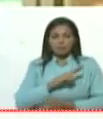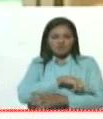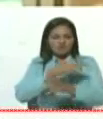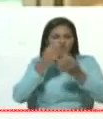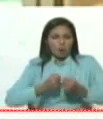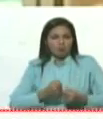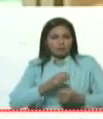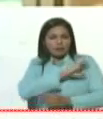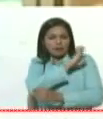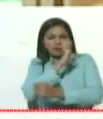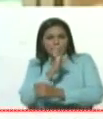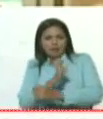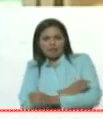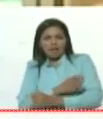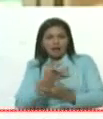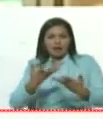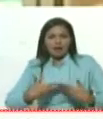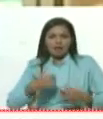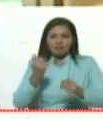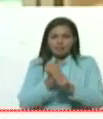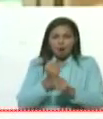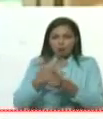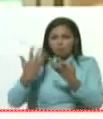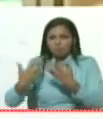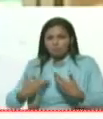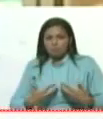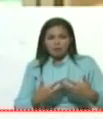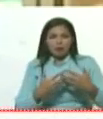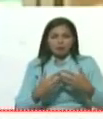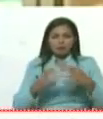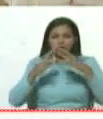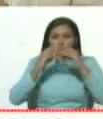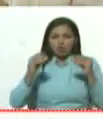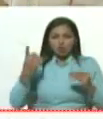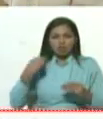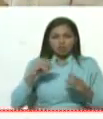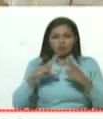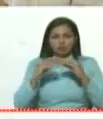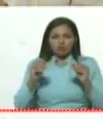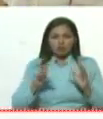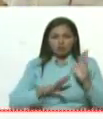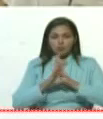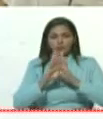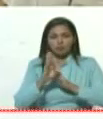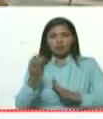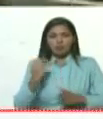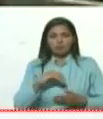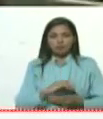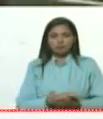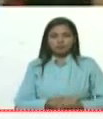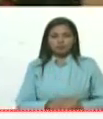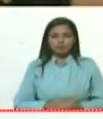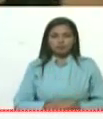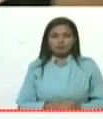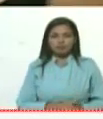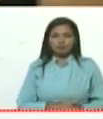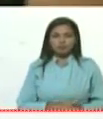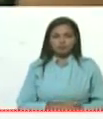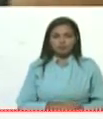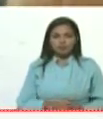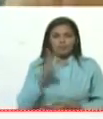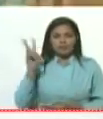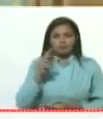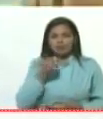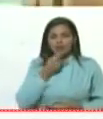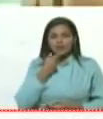y energía y ganas, trabajo, recursos, instrumentos, todo para seguir avanzando. Una Venezuela